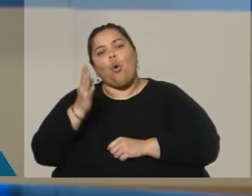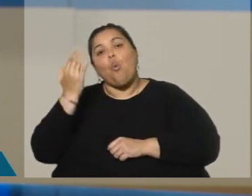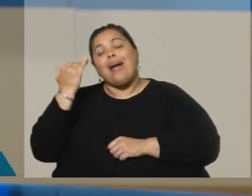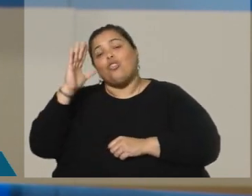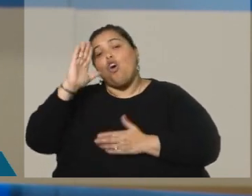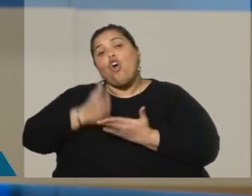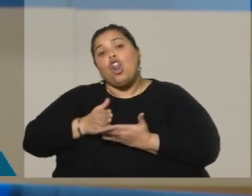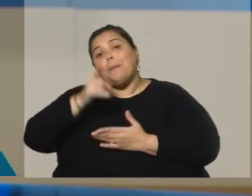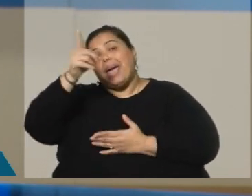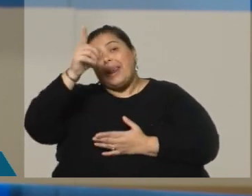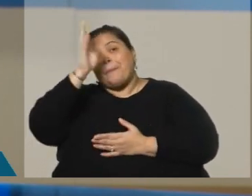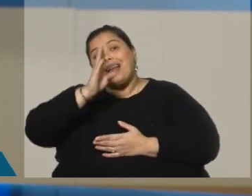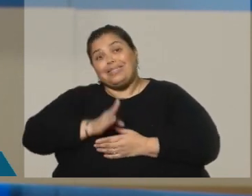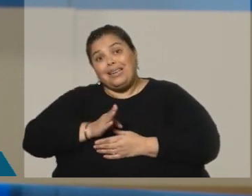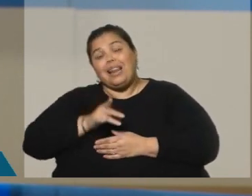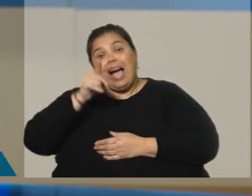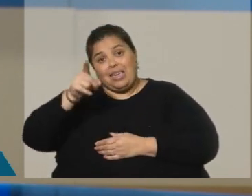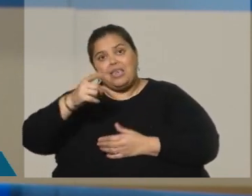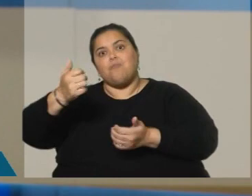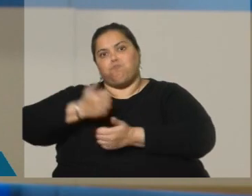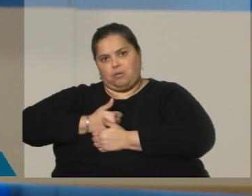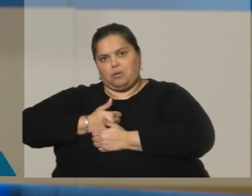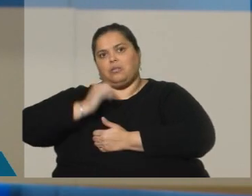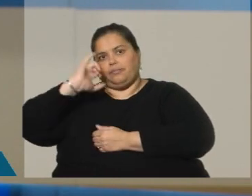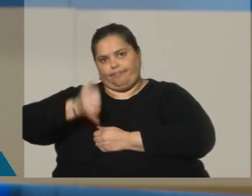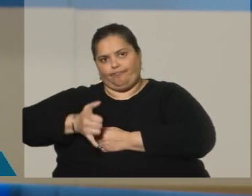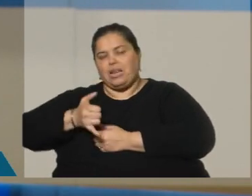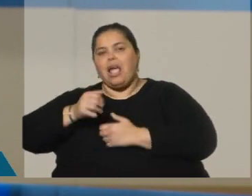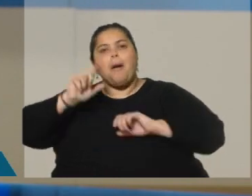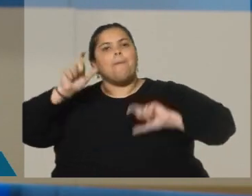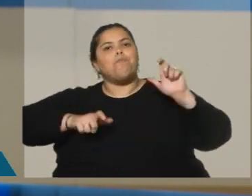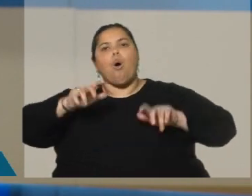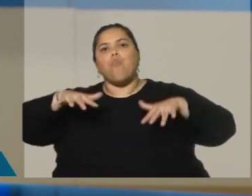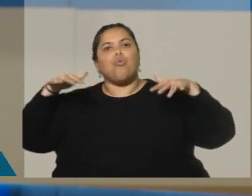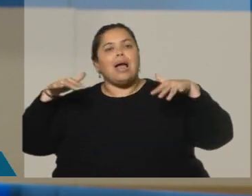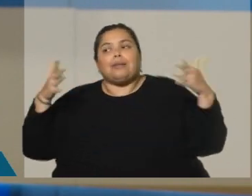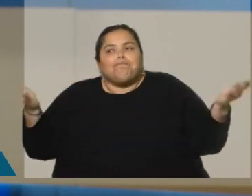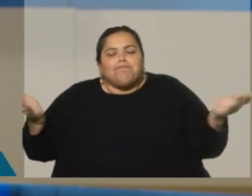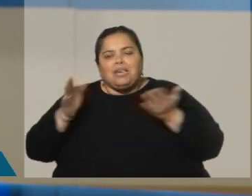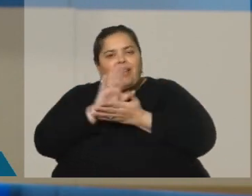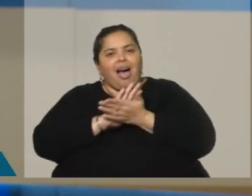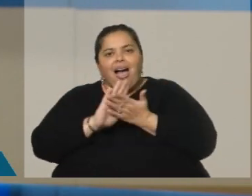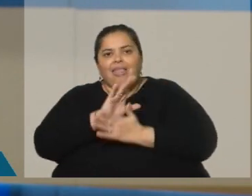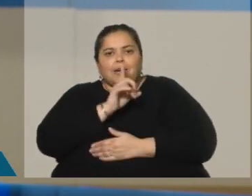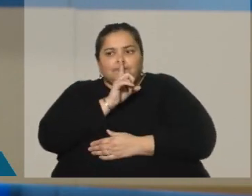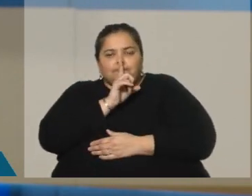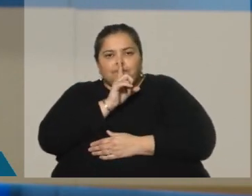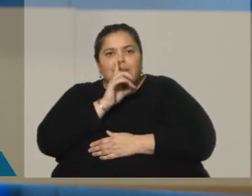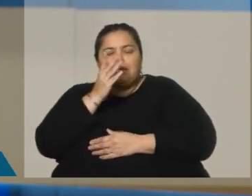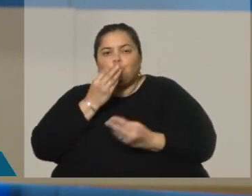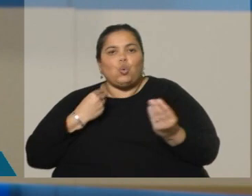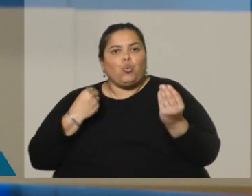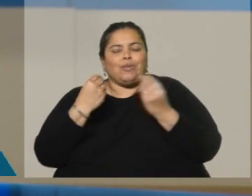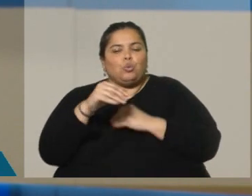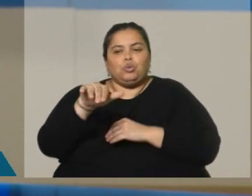en Brasil que se produce sin demasiada resistencia popular la el derrocamiento del presidente joabular y y su sustitución por los